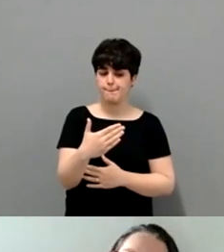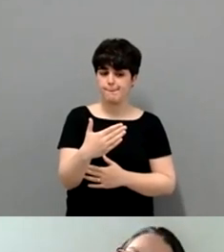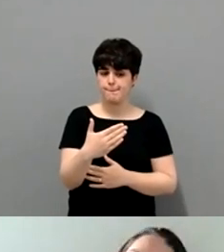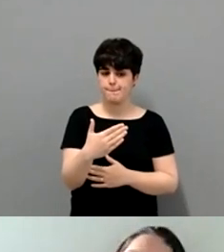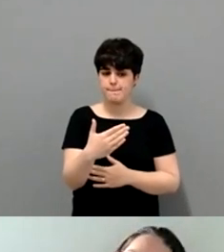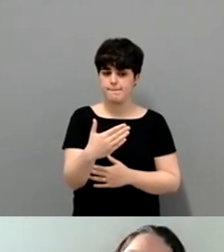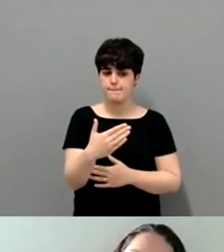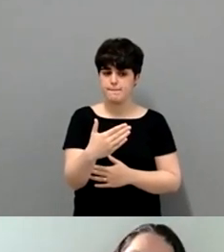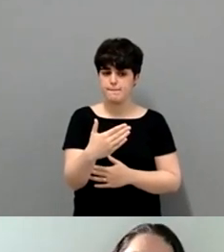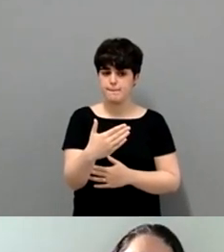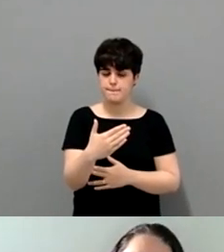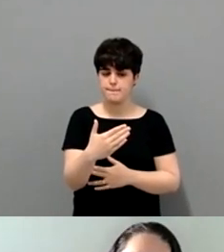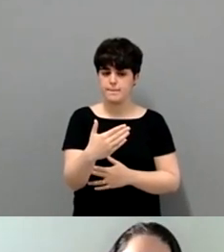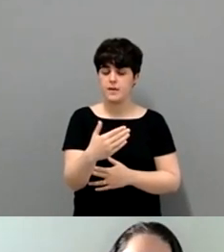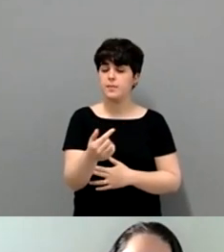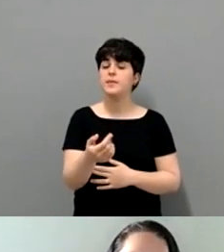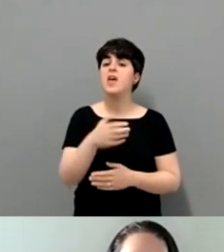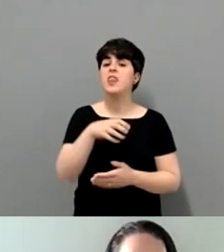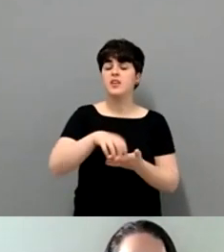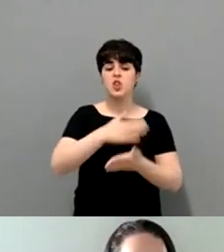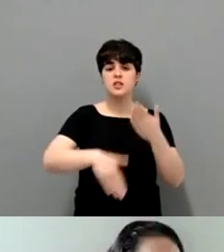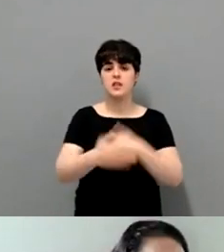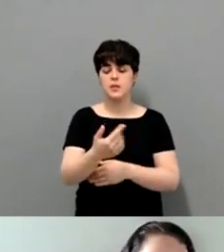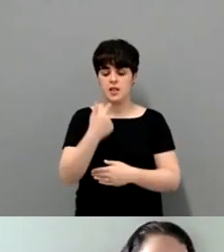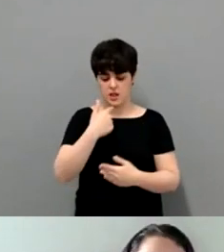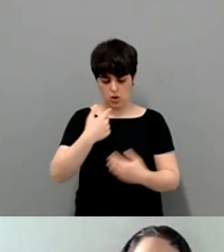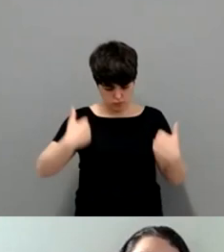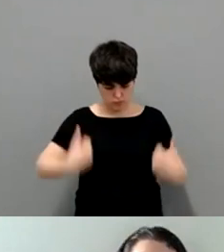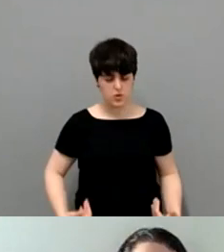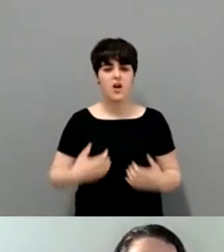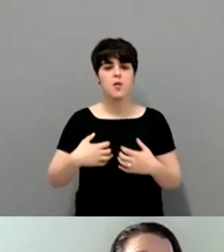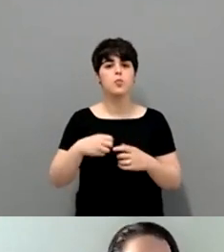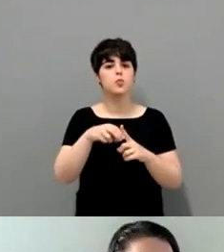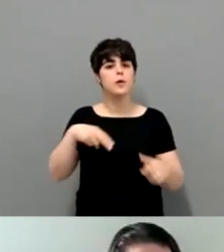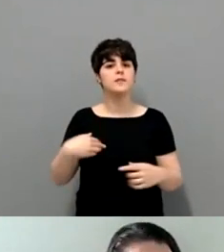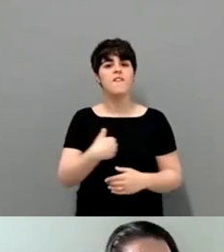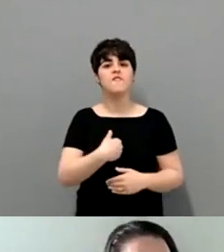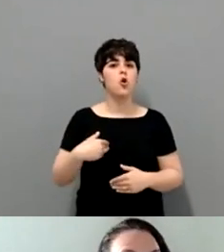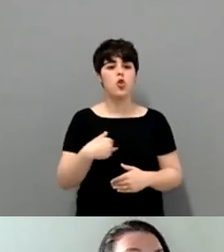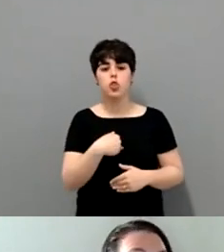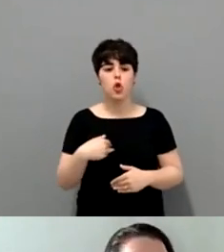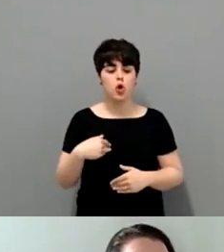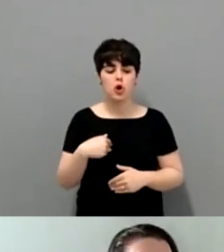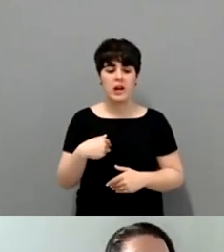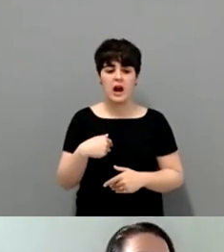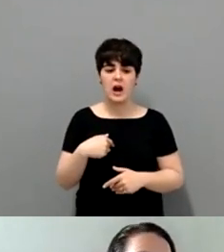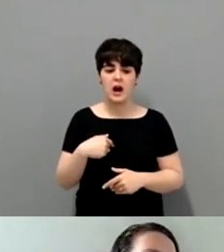funcionalmente. Diga que soy funcionalmente en mi casa